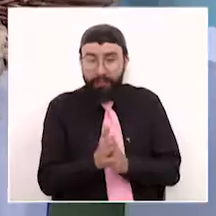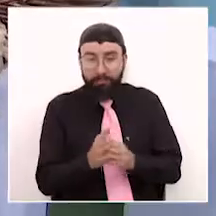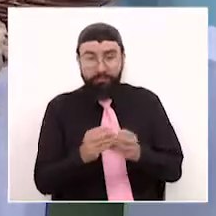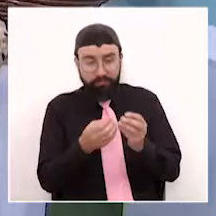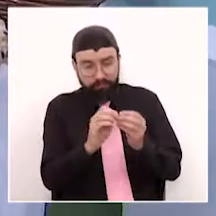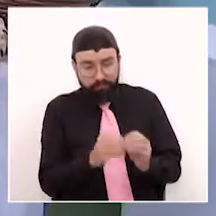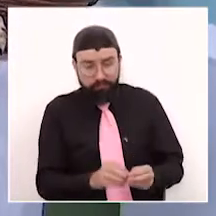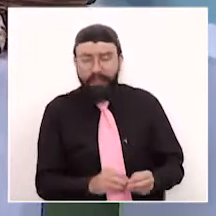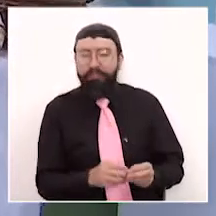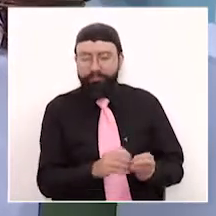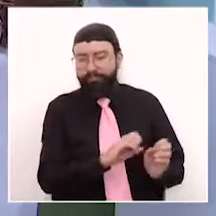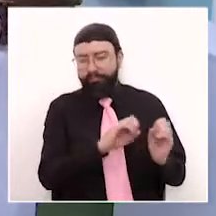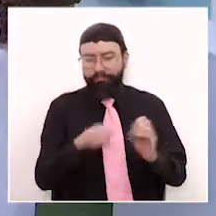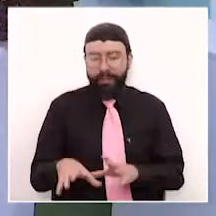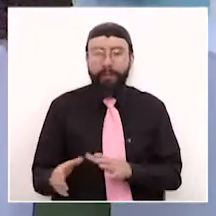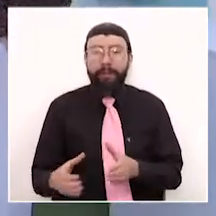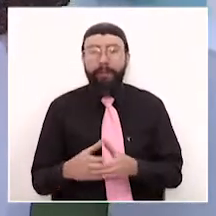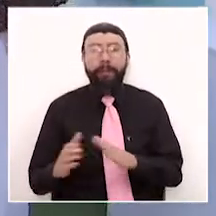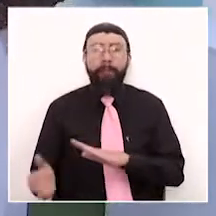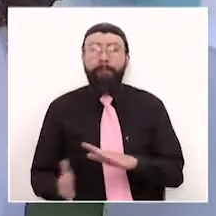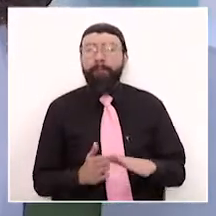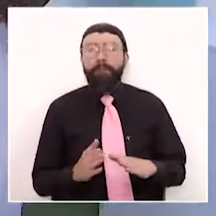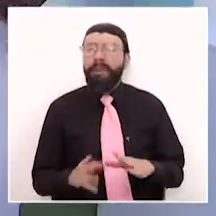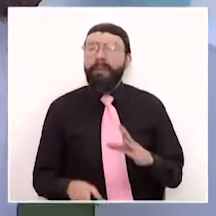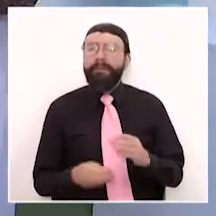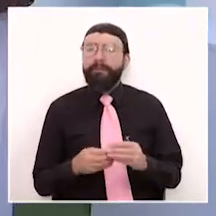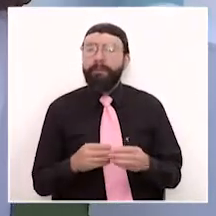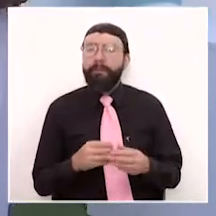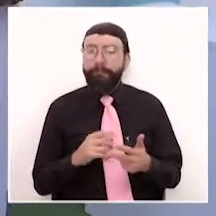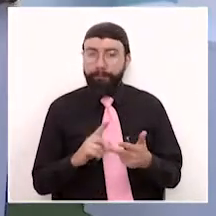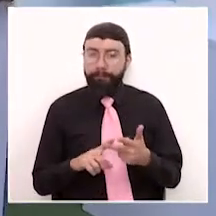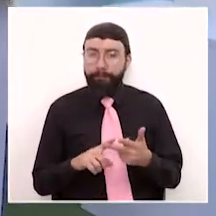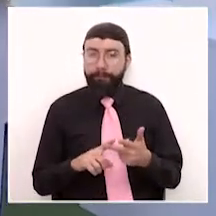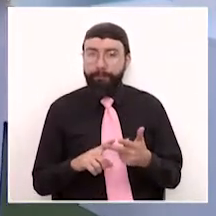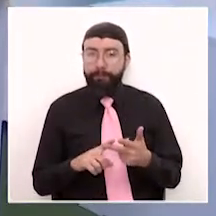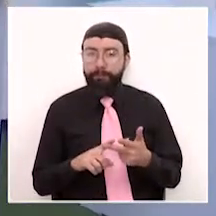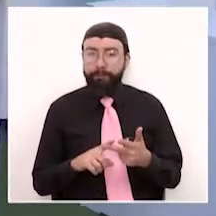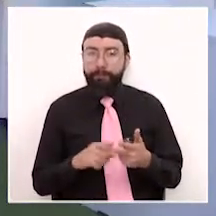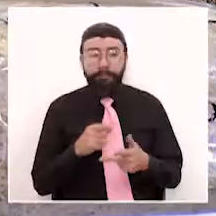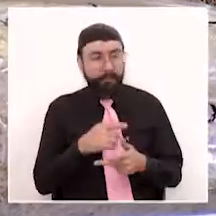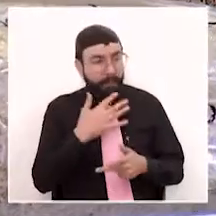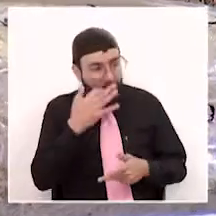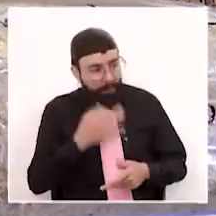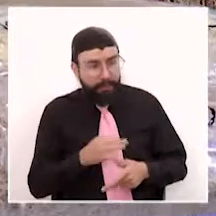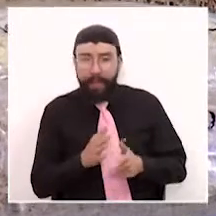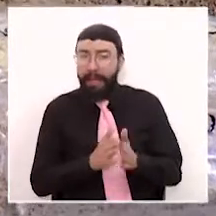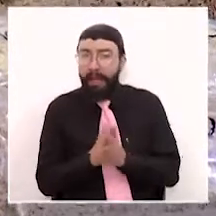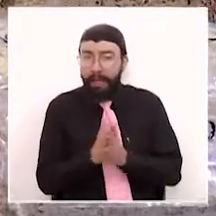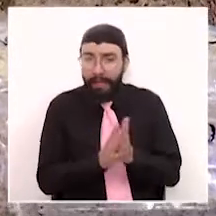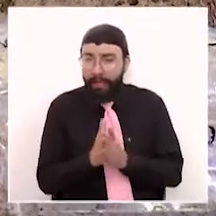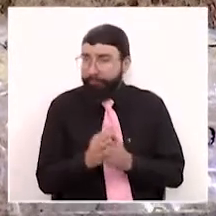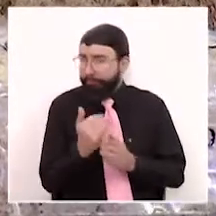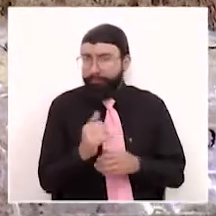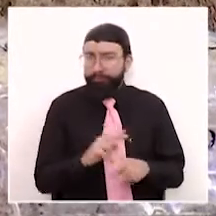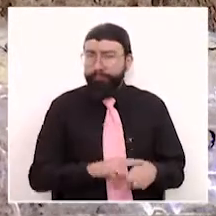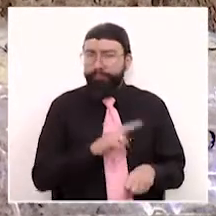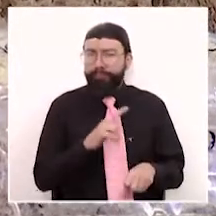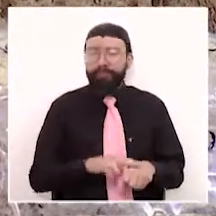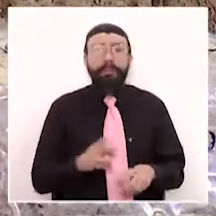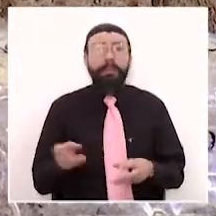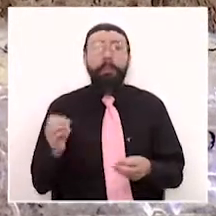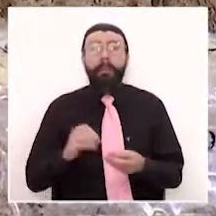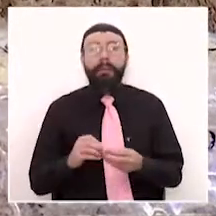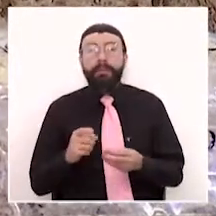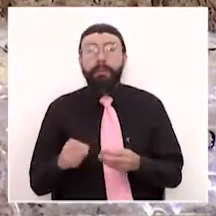grano. Bueno, acá hay otro que es de cacao, este sí es de cacao convencional, con chocolate,